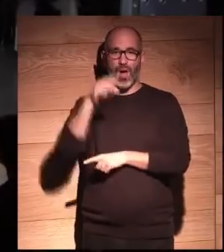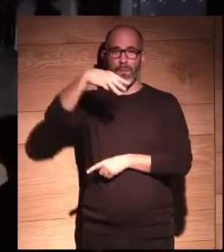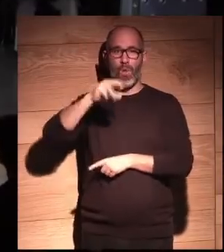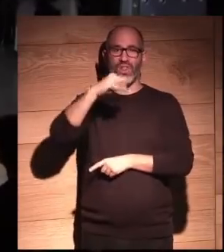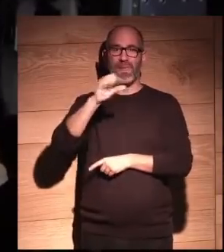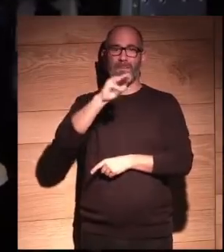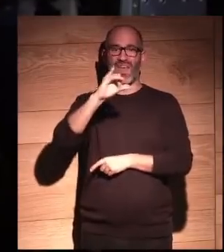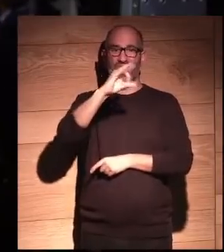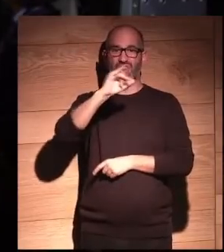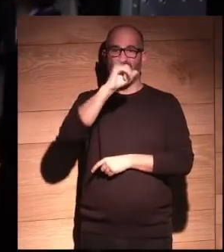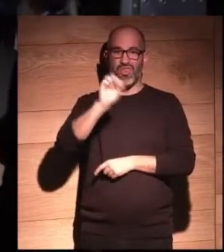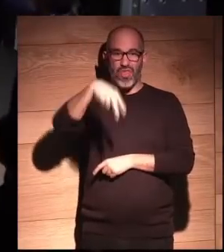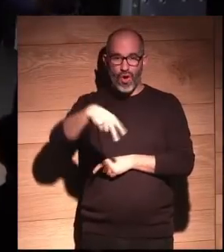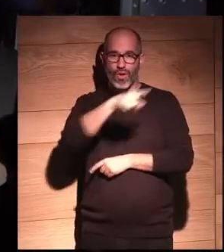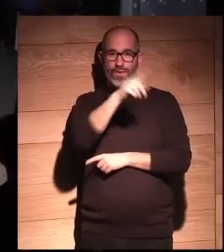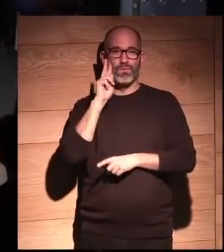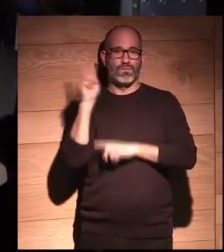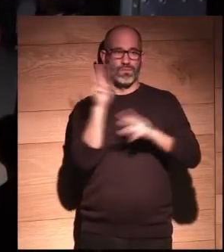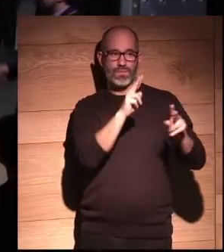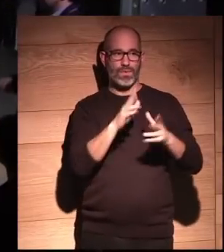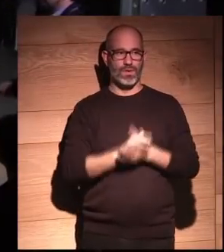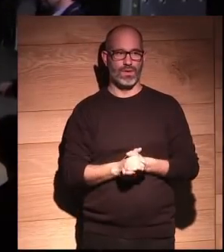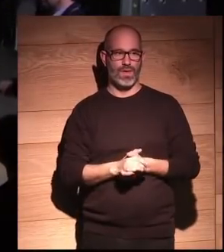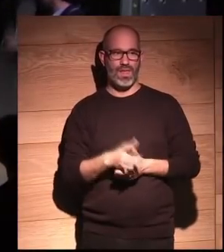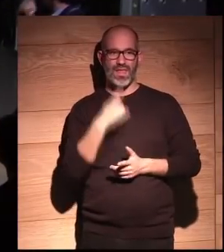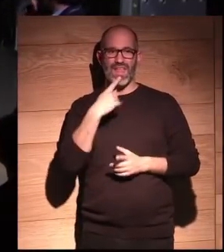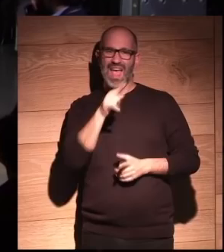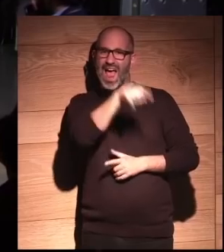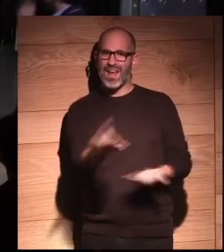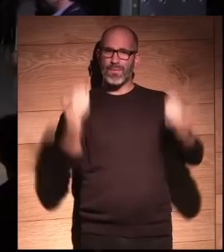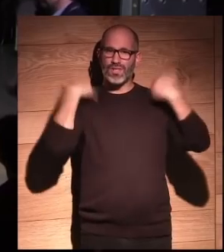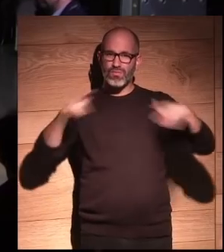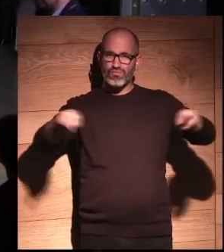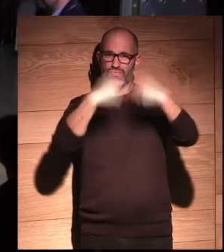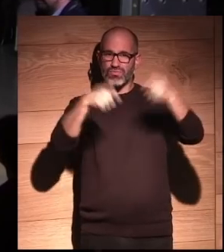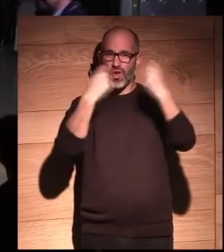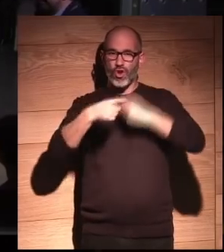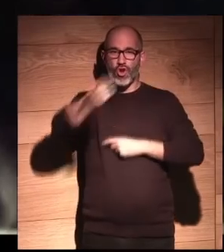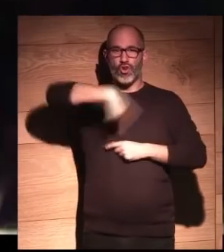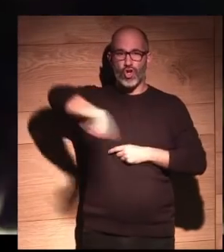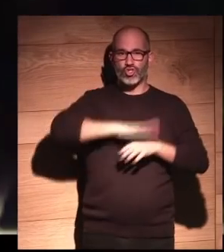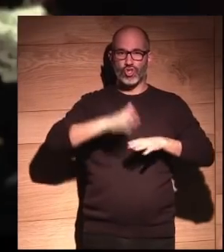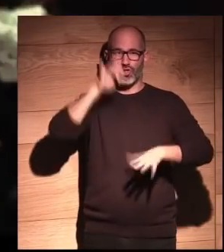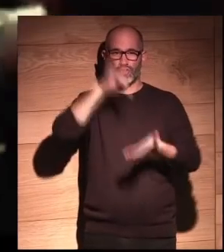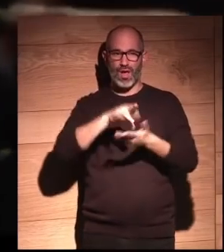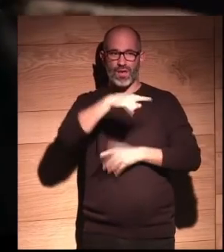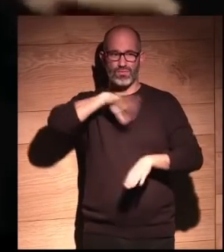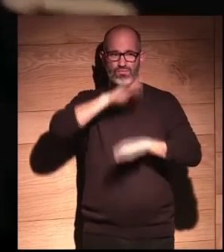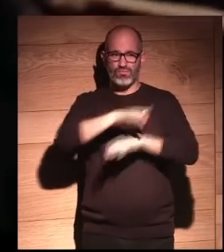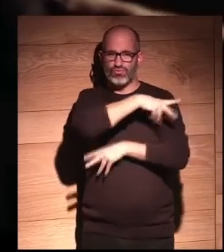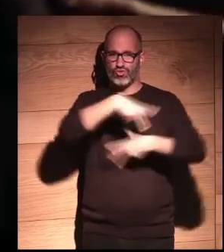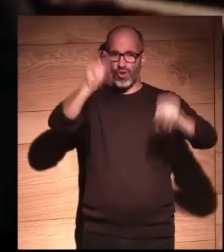La vida de Brian. No me digas que la tienes. Responsable del descuartizamiento y que de ninguna manera nos someteremos al chantaje.